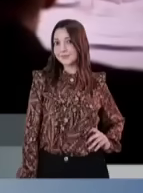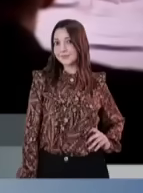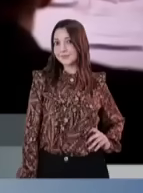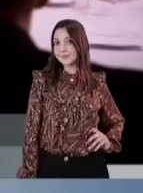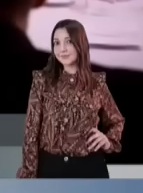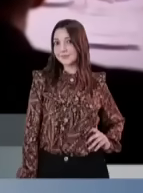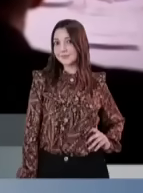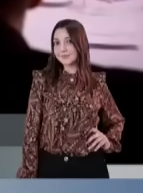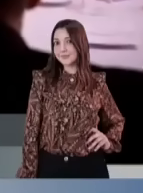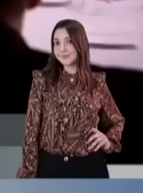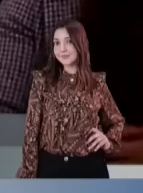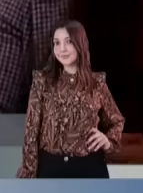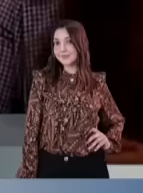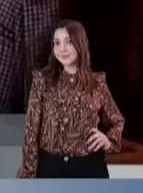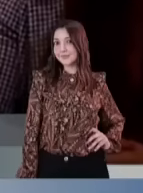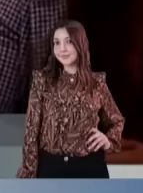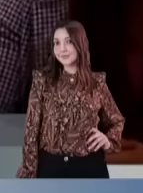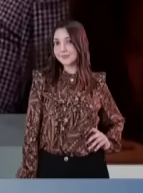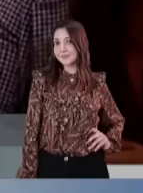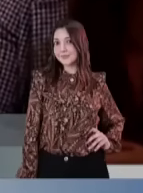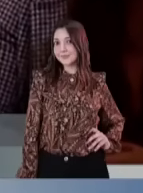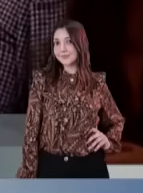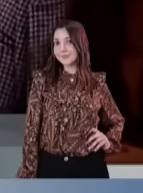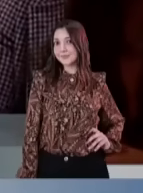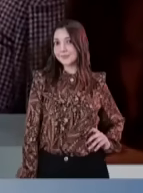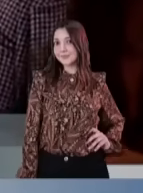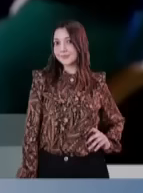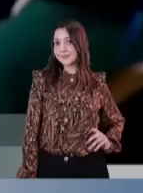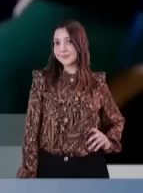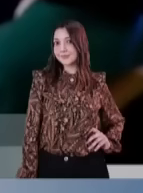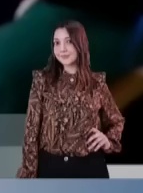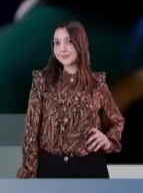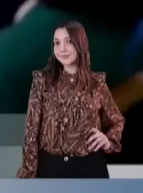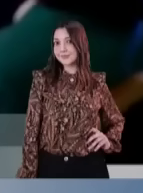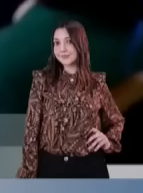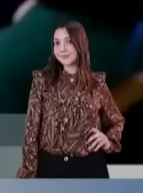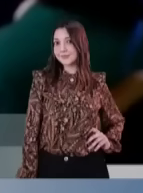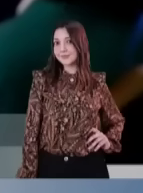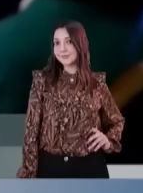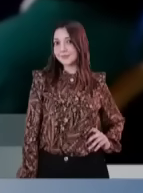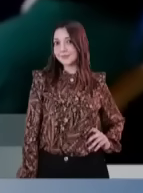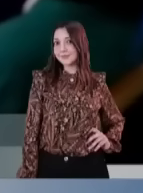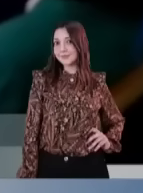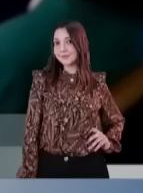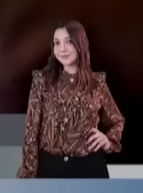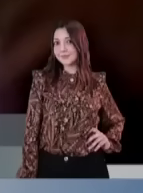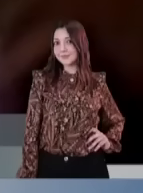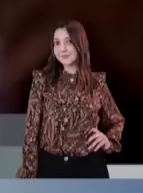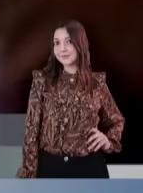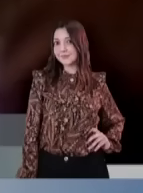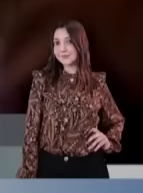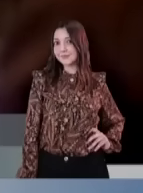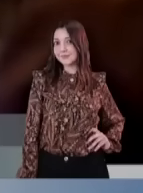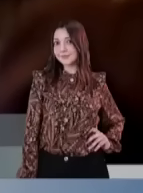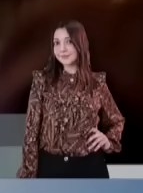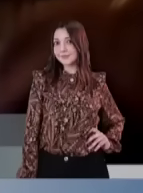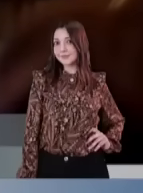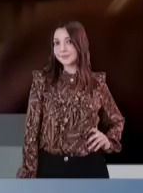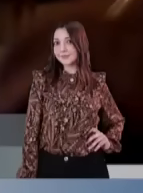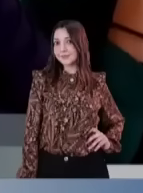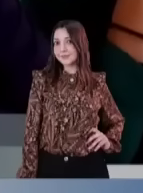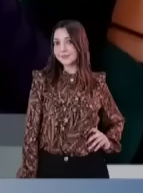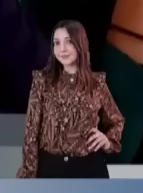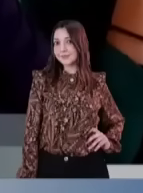el ministro Ávila es reemplazado por quién. El PC, Nicolás Cataldo. Por Nicolás Cataldo. Un golpe que el PC se haga